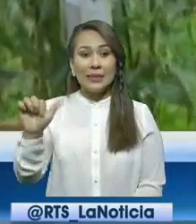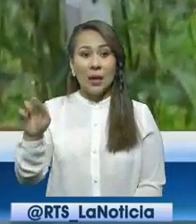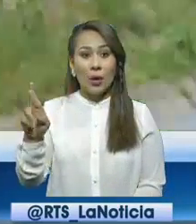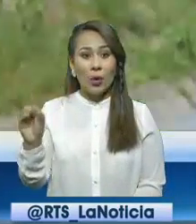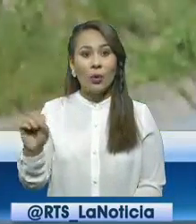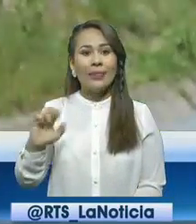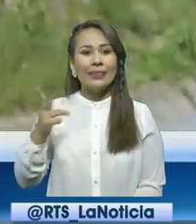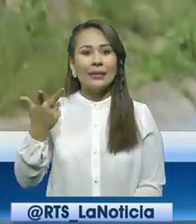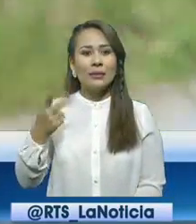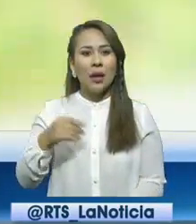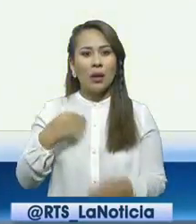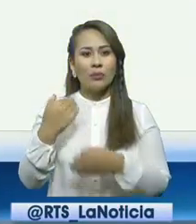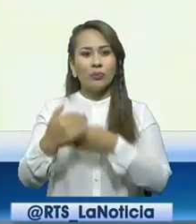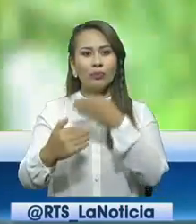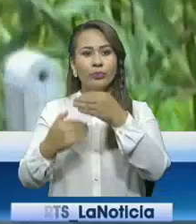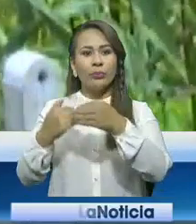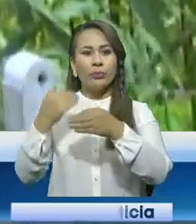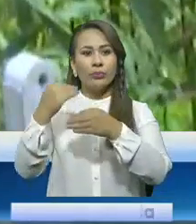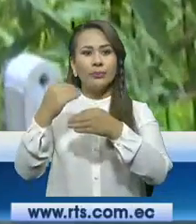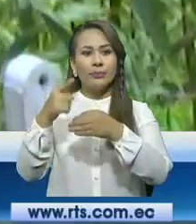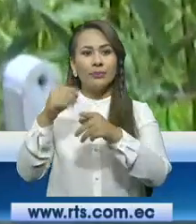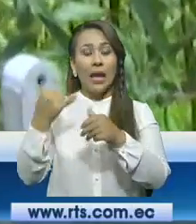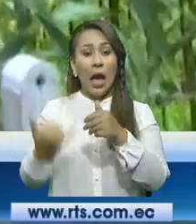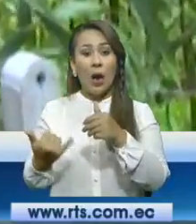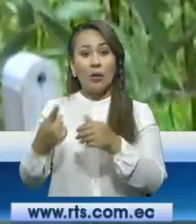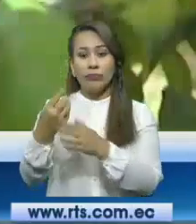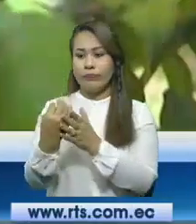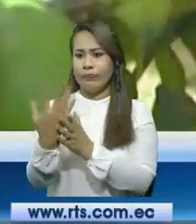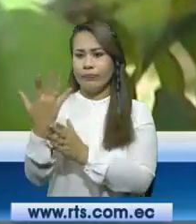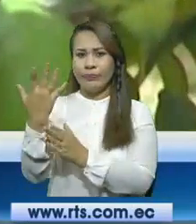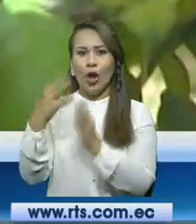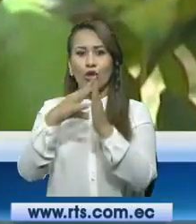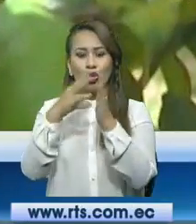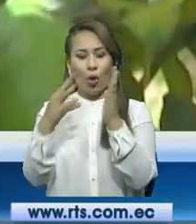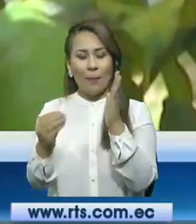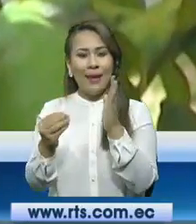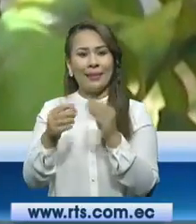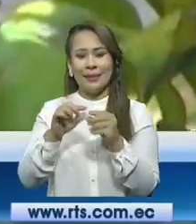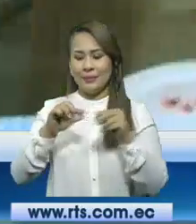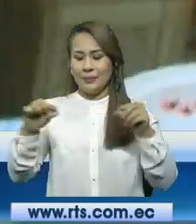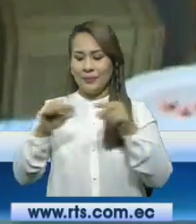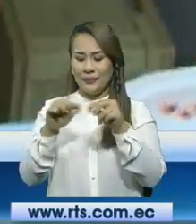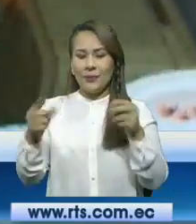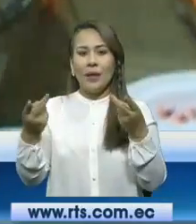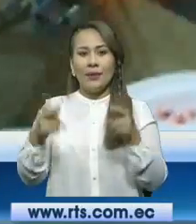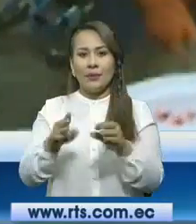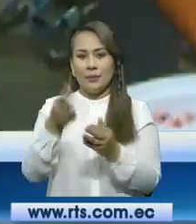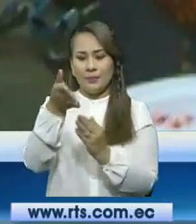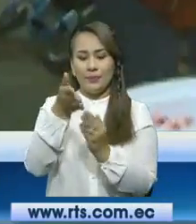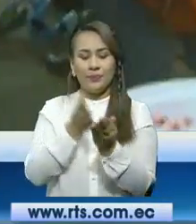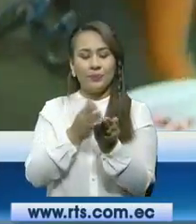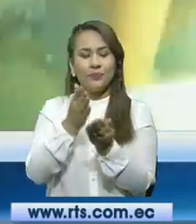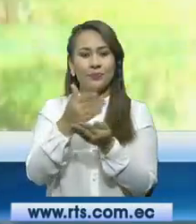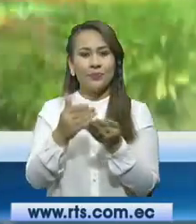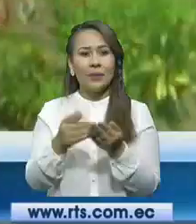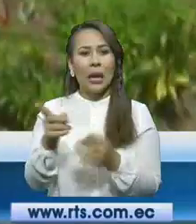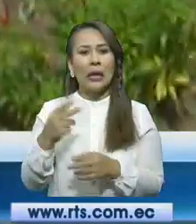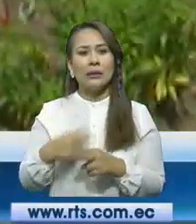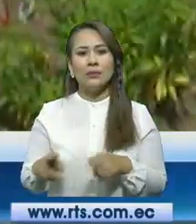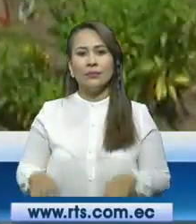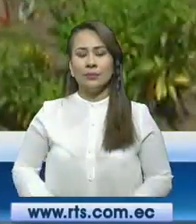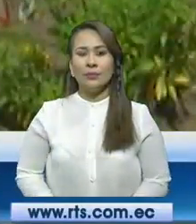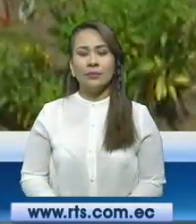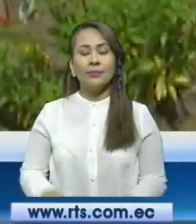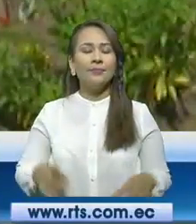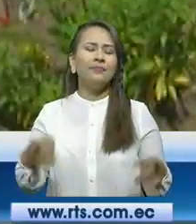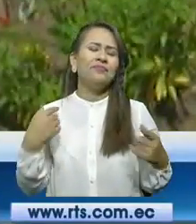de producción avícola del país. Actualmente el cultivo de tomate riñón, vainita y pepinillo son el principal sustento económico. Aquí también es